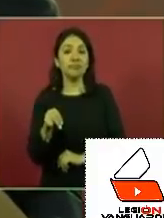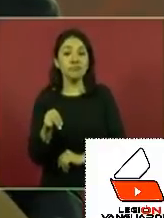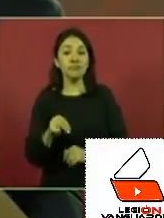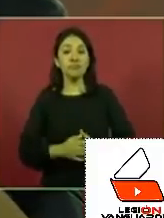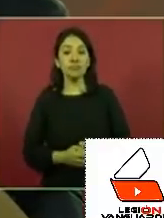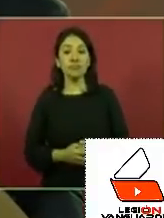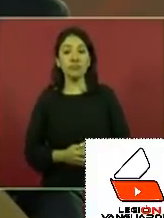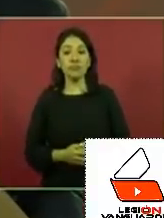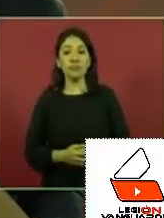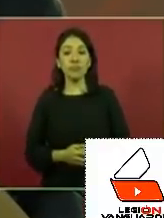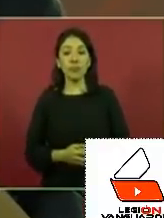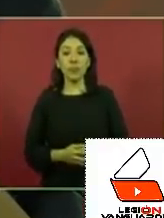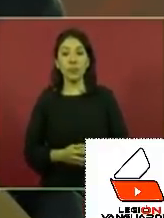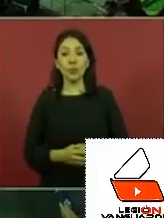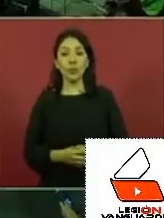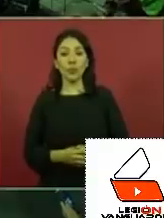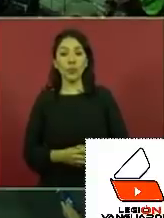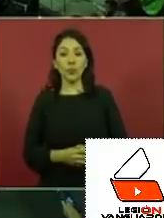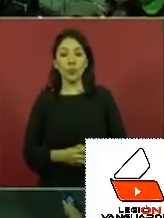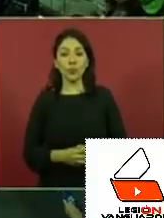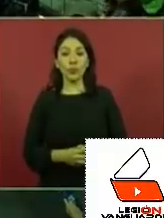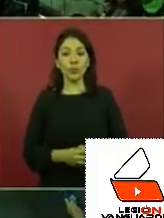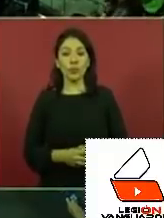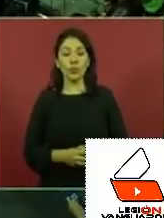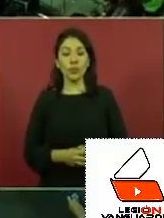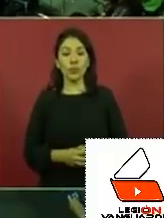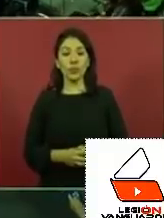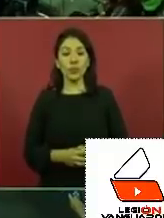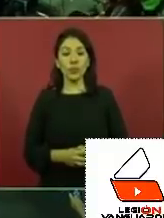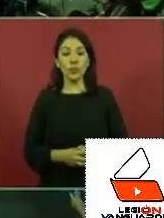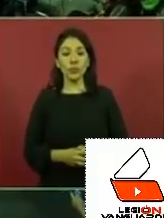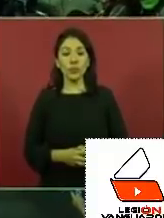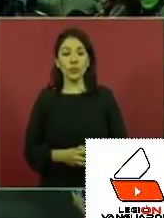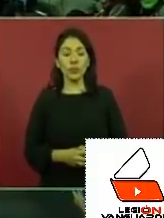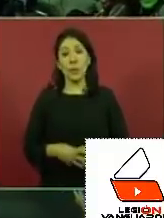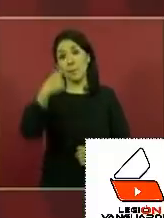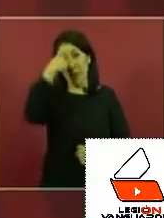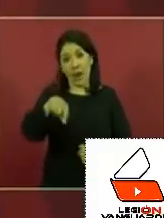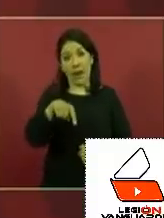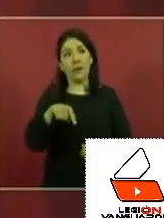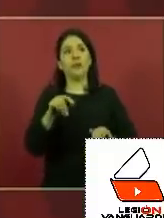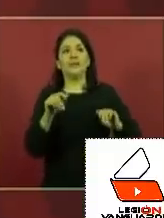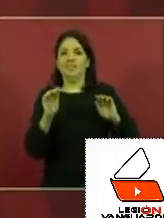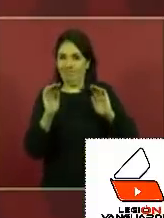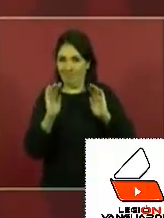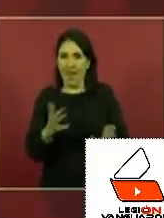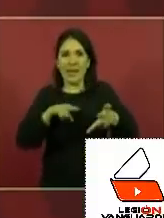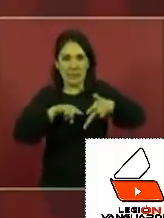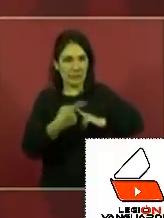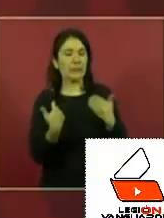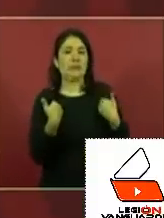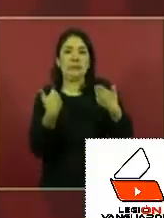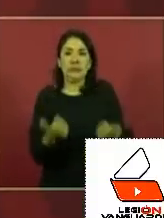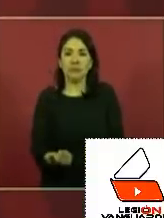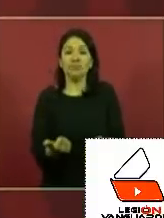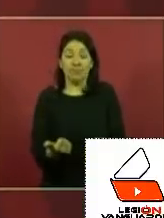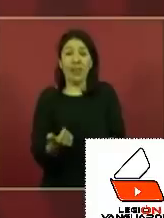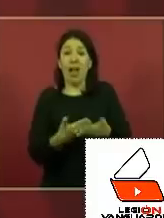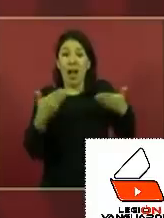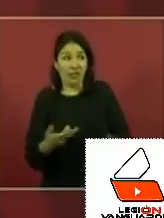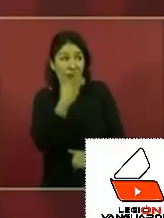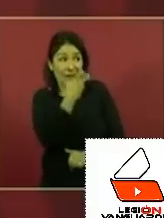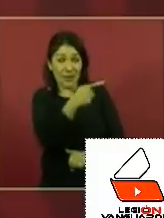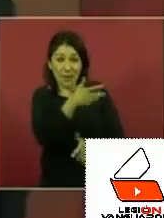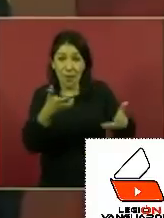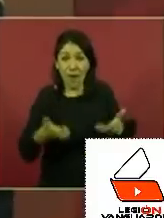Para que Este Se entienda De que ya Es ilegal